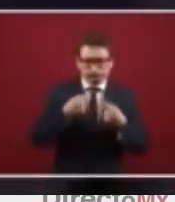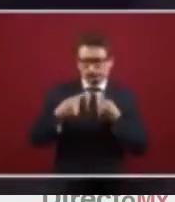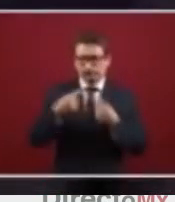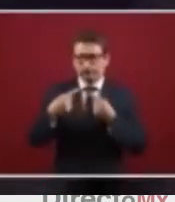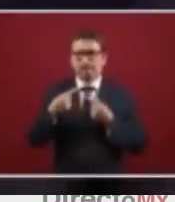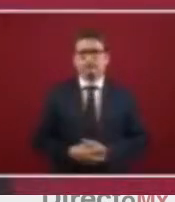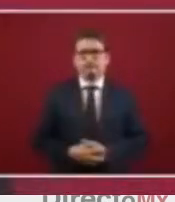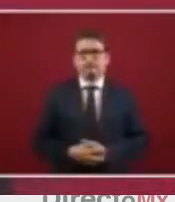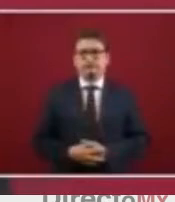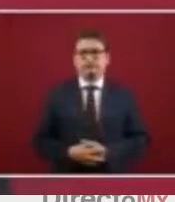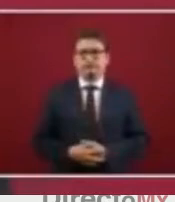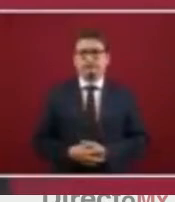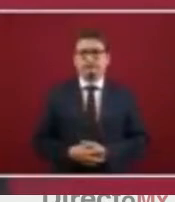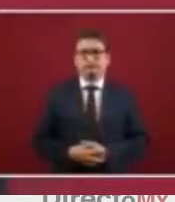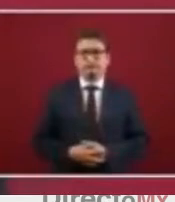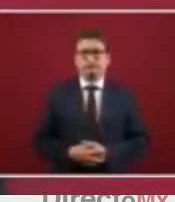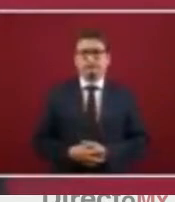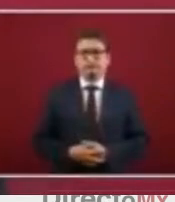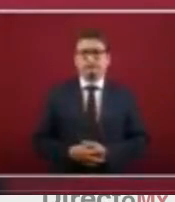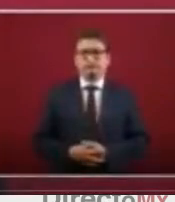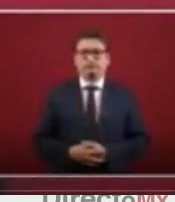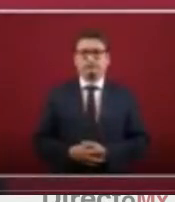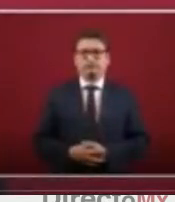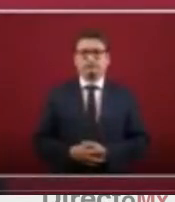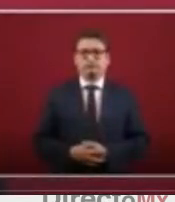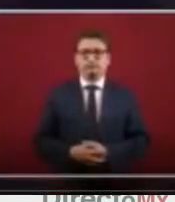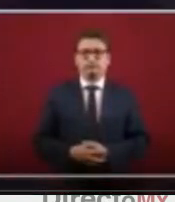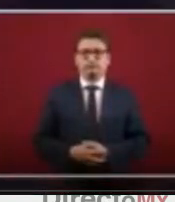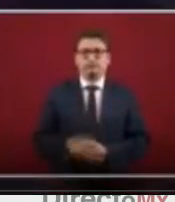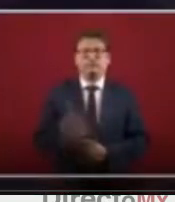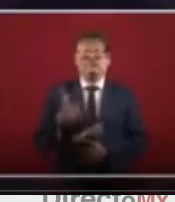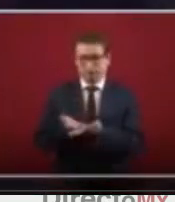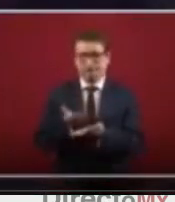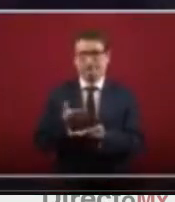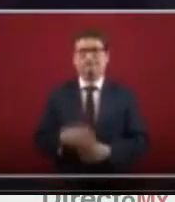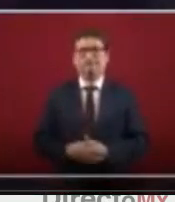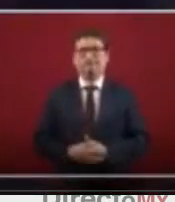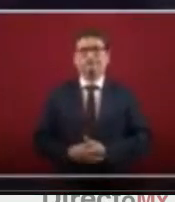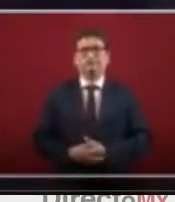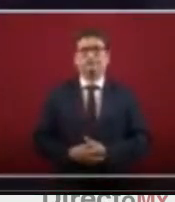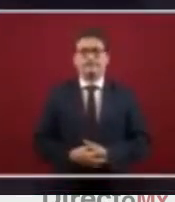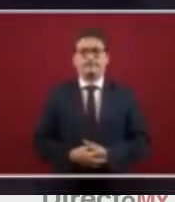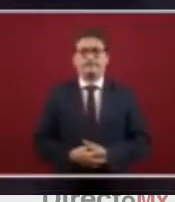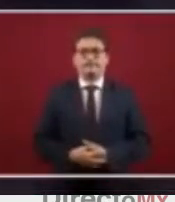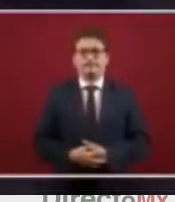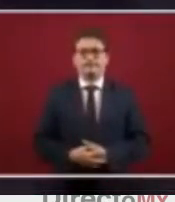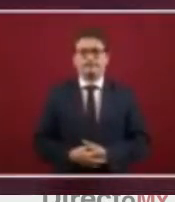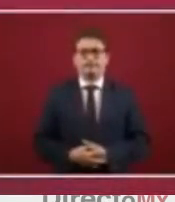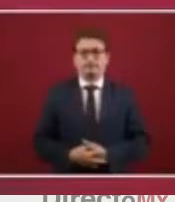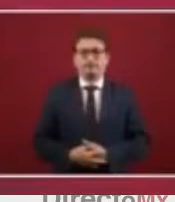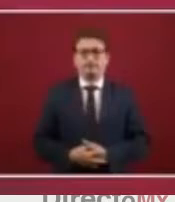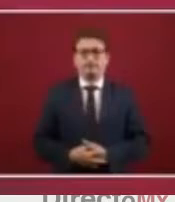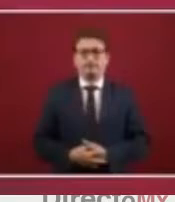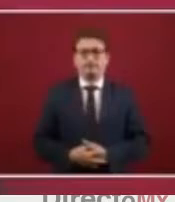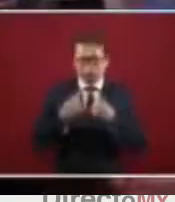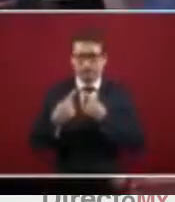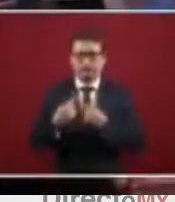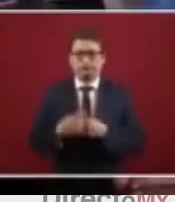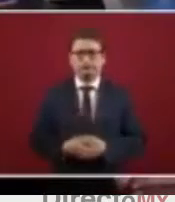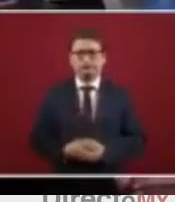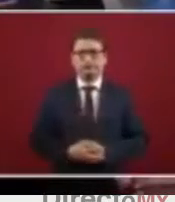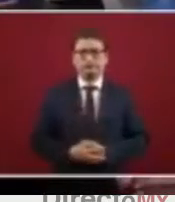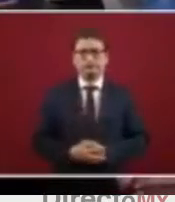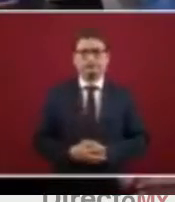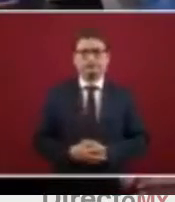este asunto y que quiero proponerles que se establezcan una mesa